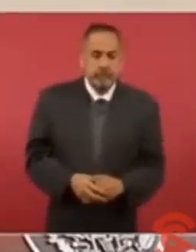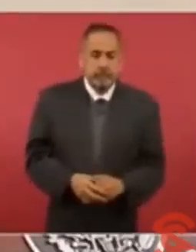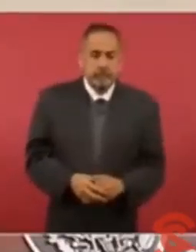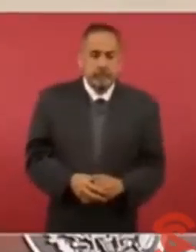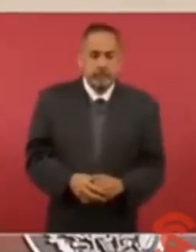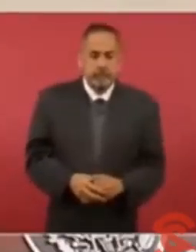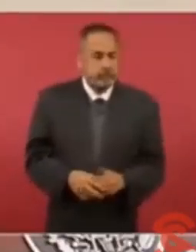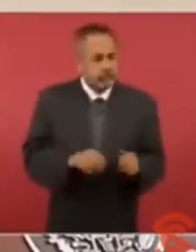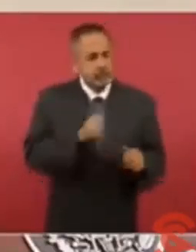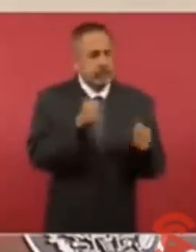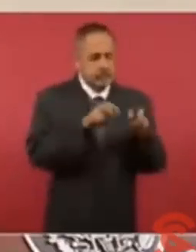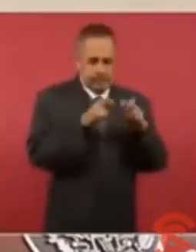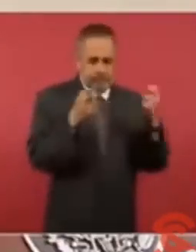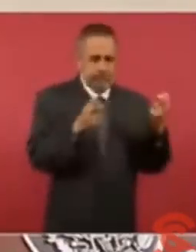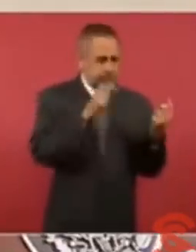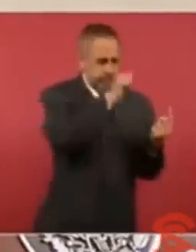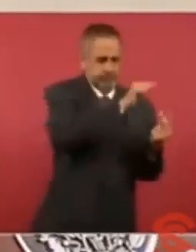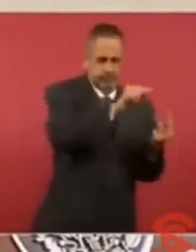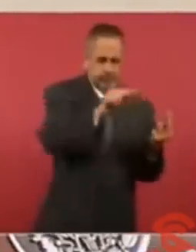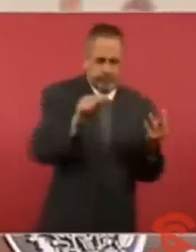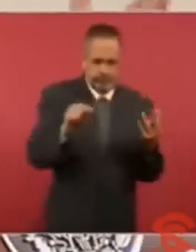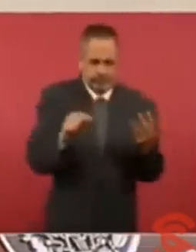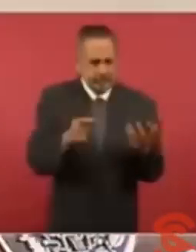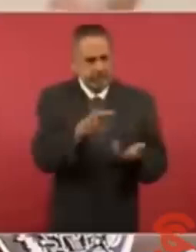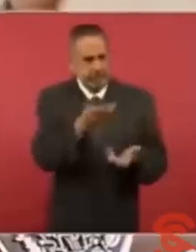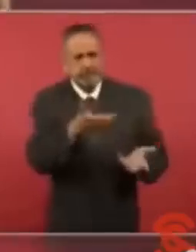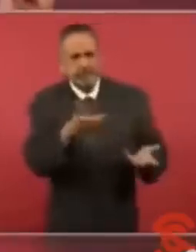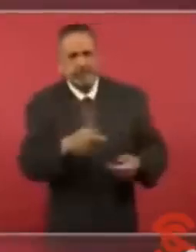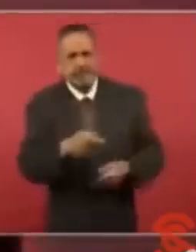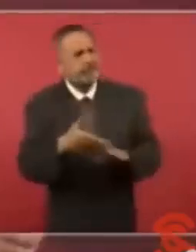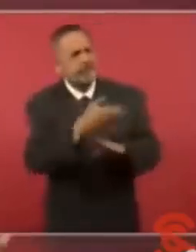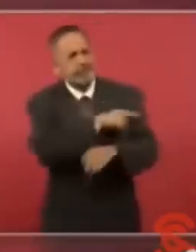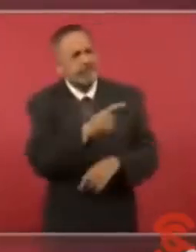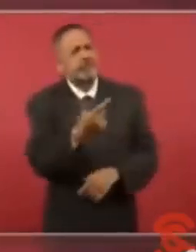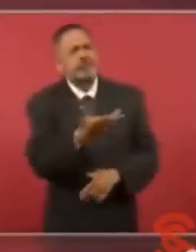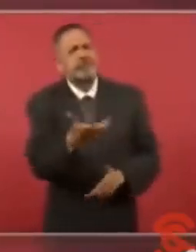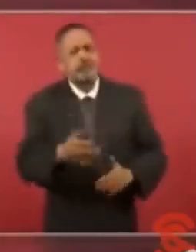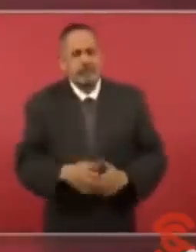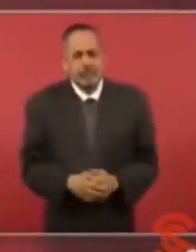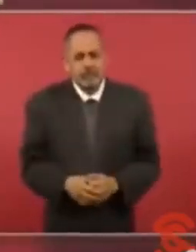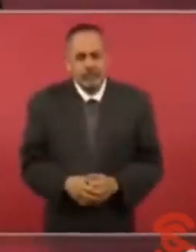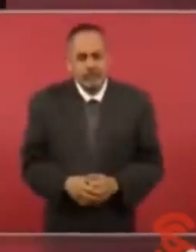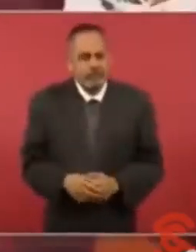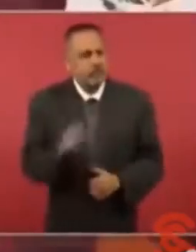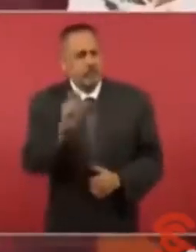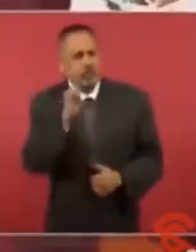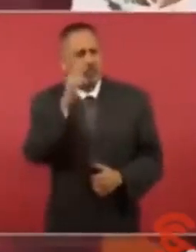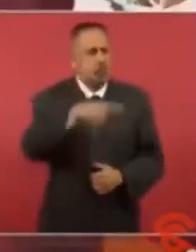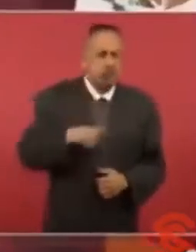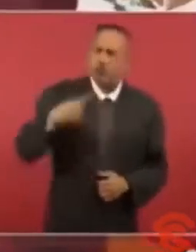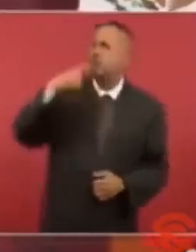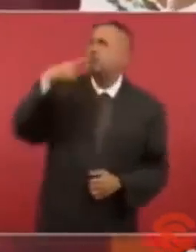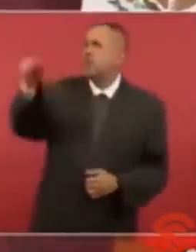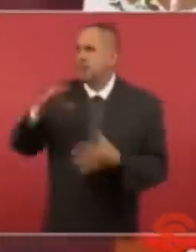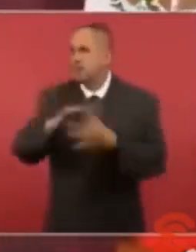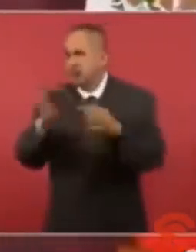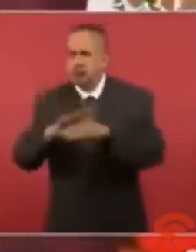¿Y todos los demás? ¿Qué han hecho? ¿Qué hicieron? ¿Cuándo han hecho una denuncia?